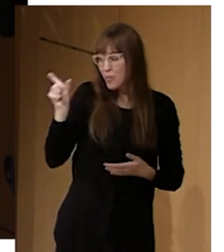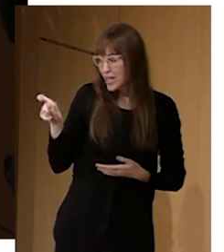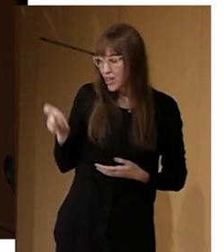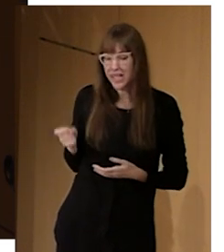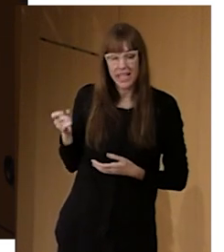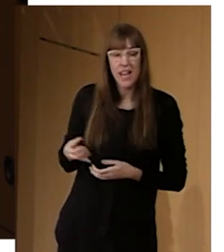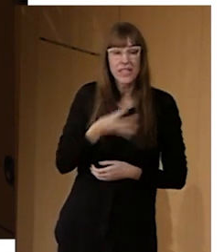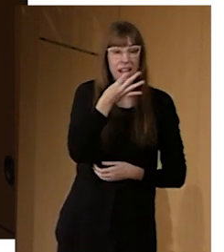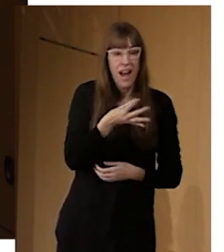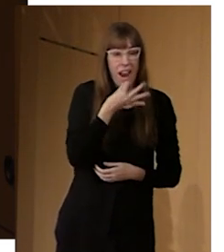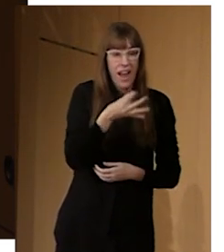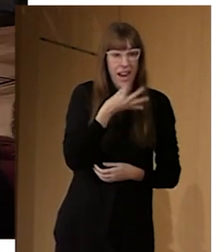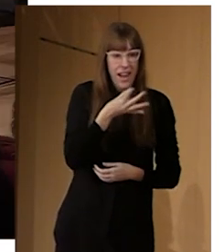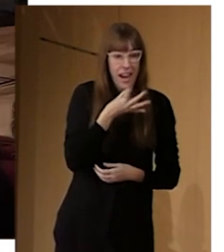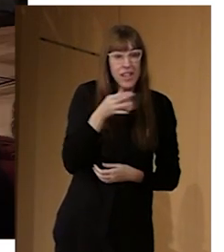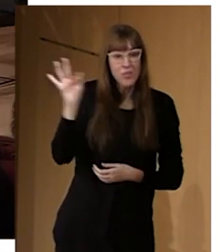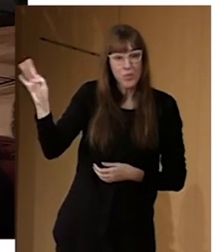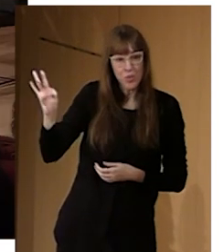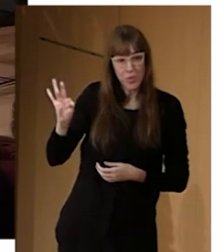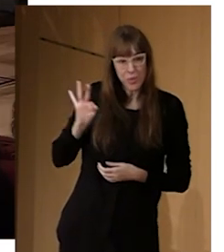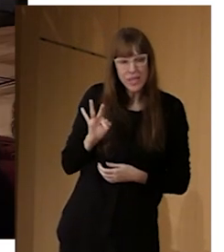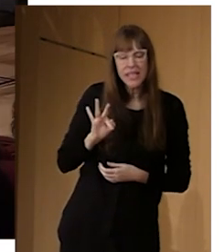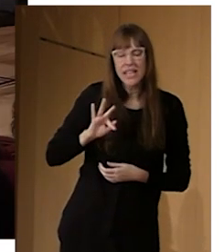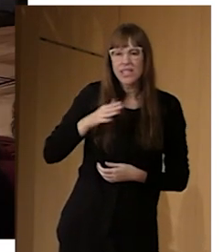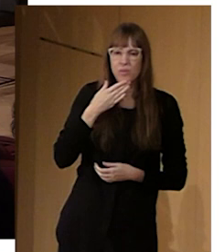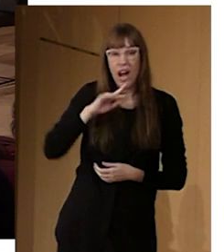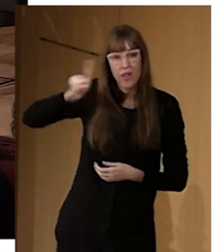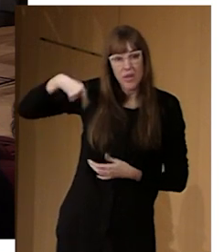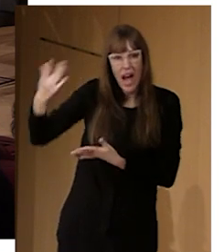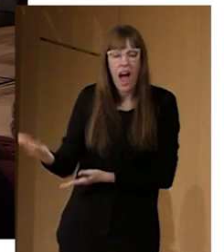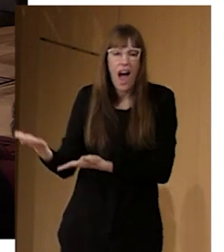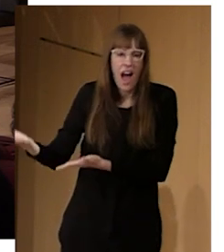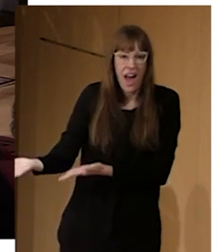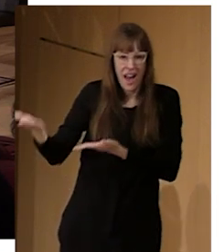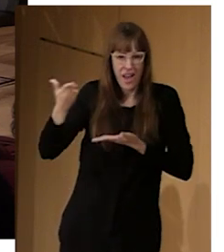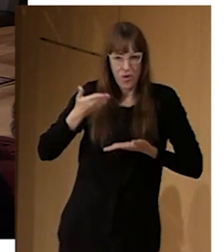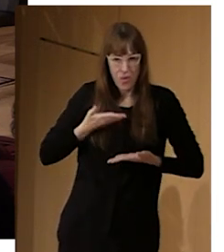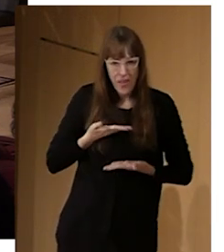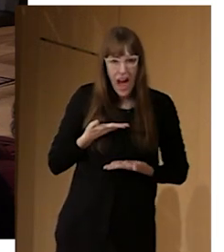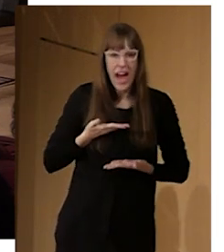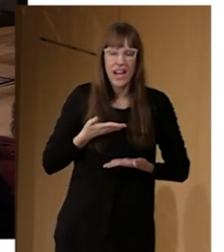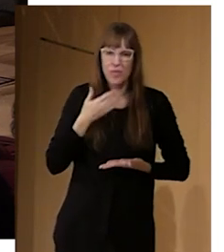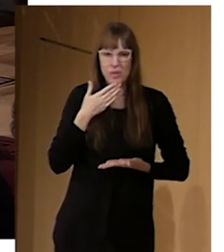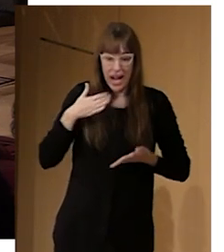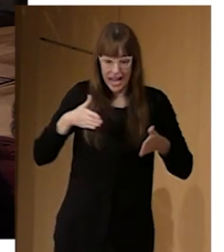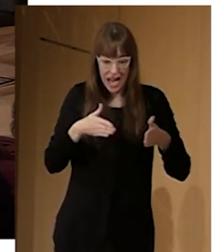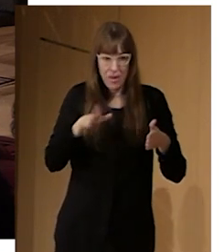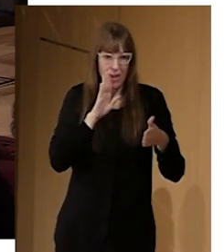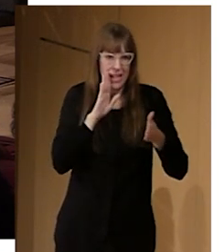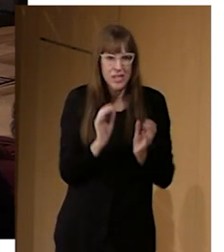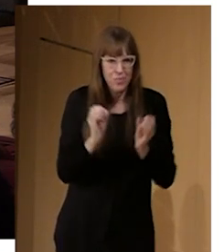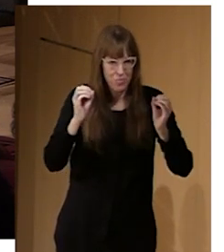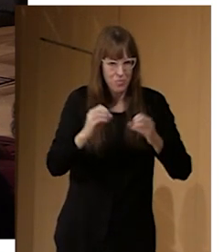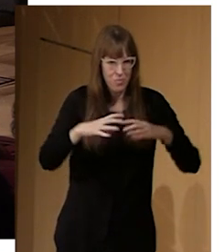a que nos van a ayudar un poco a a a ir eh desvelando caminos un poco más de de de luz para todas eh Para todas